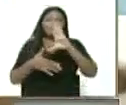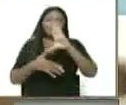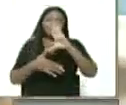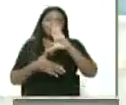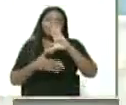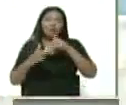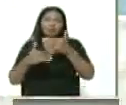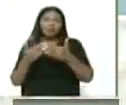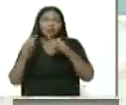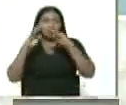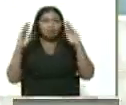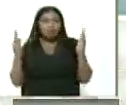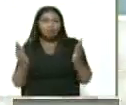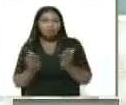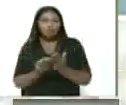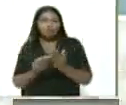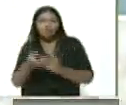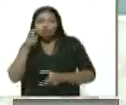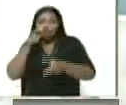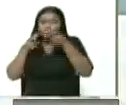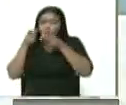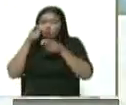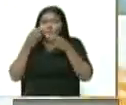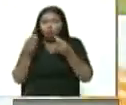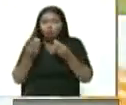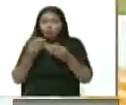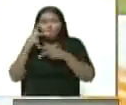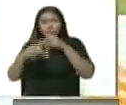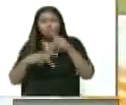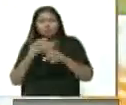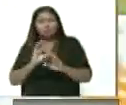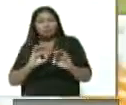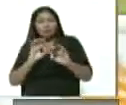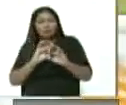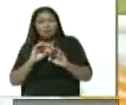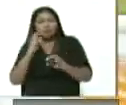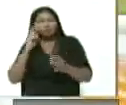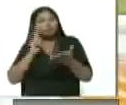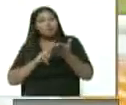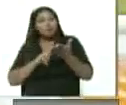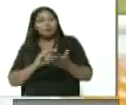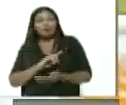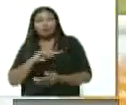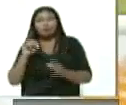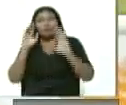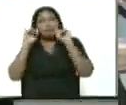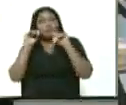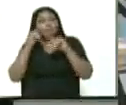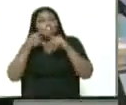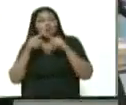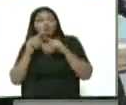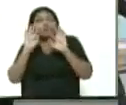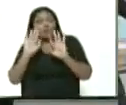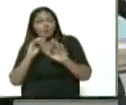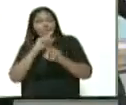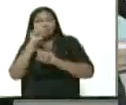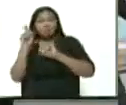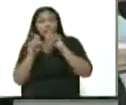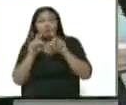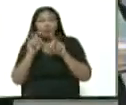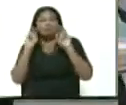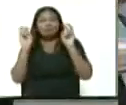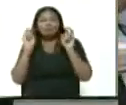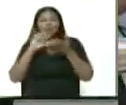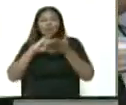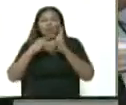del mundo pudiéramos decir se audita tanto un proceso es verdad ya sea que tenemos que irnos pero le quiero preguntar lo siguiente a poco si no está para